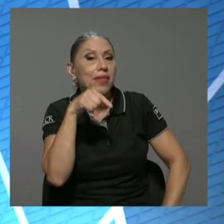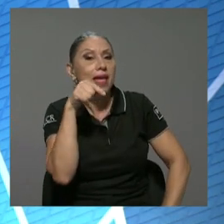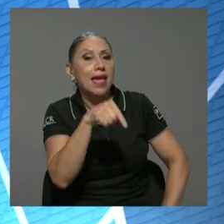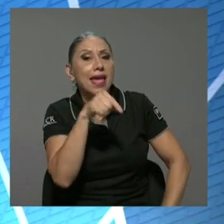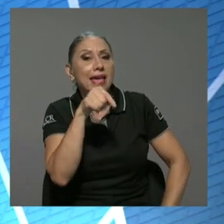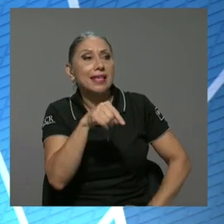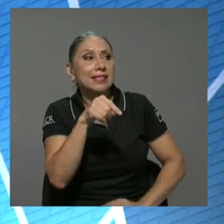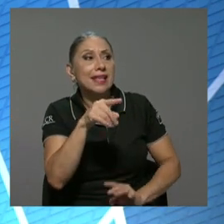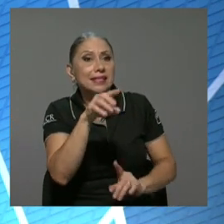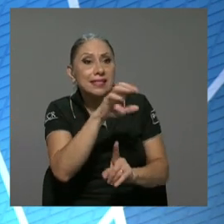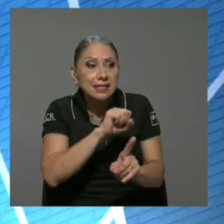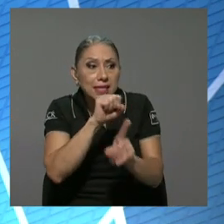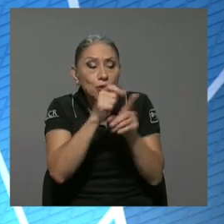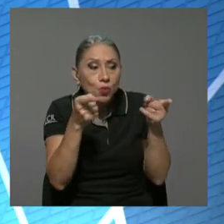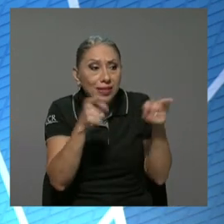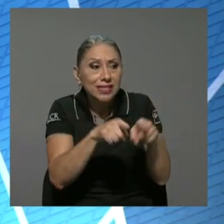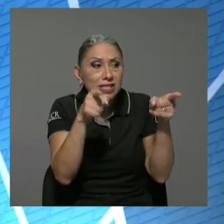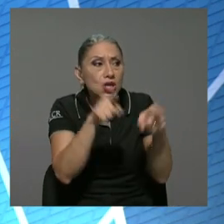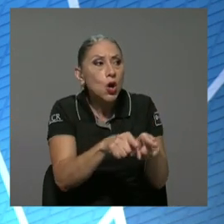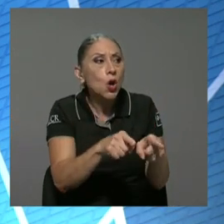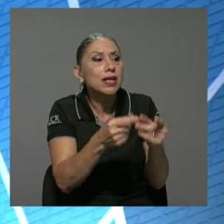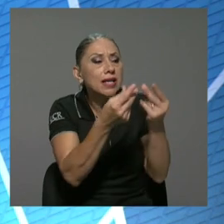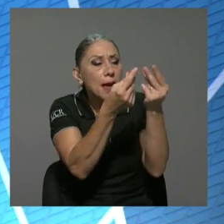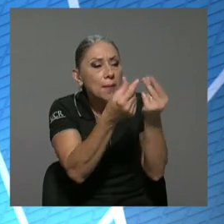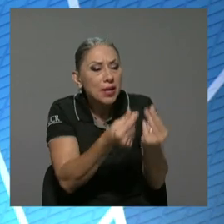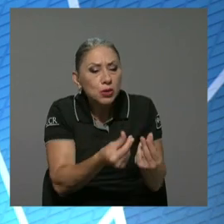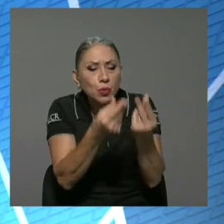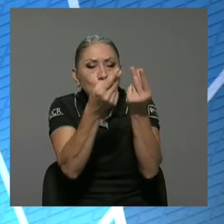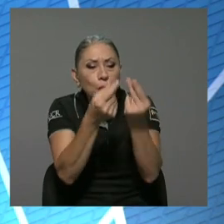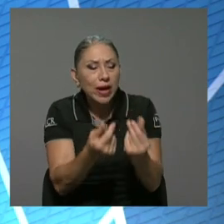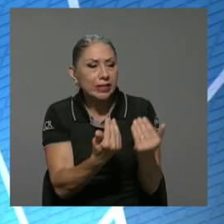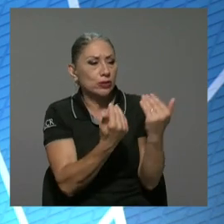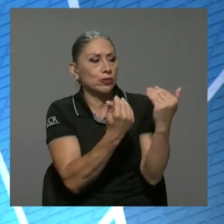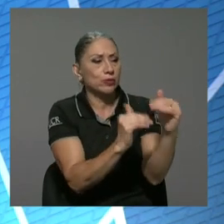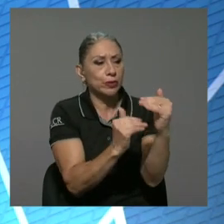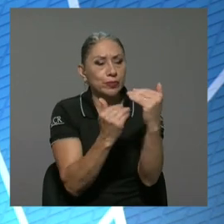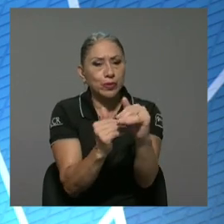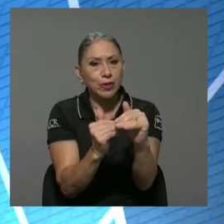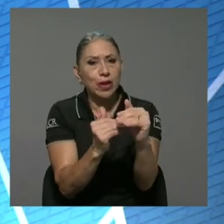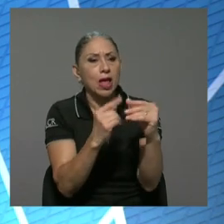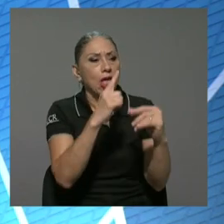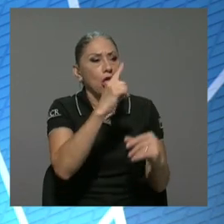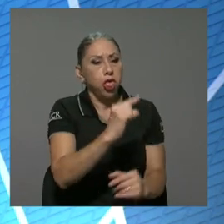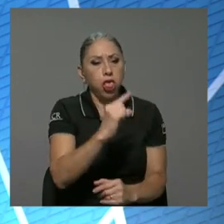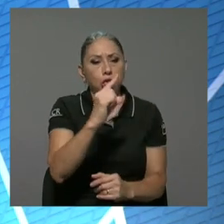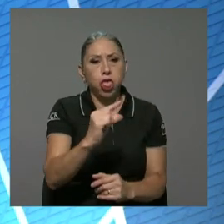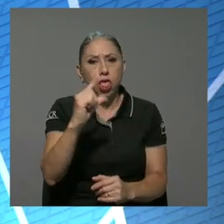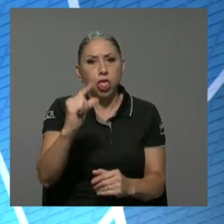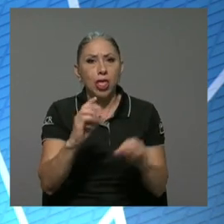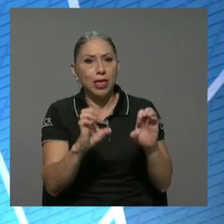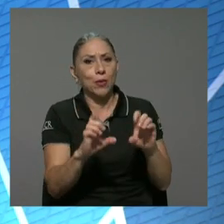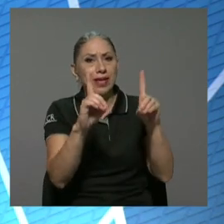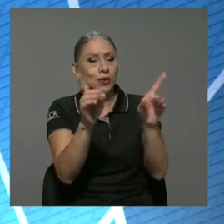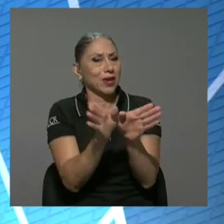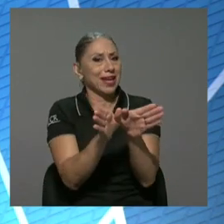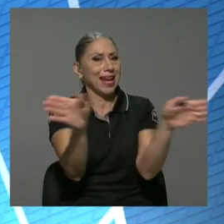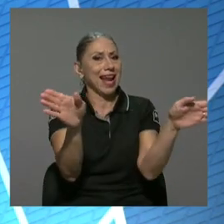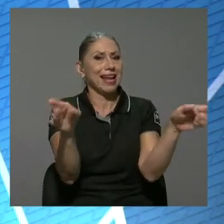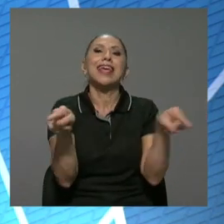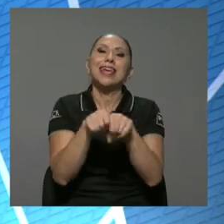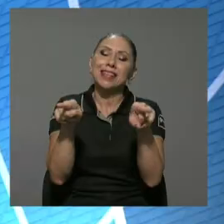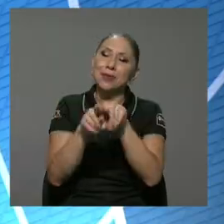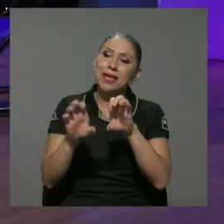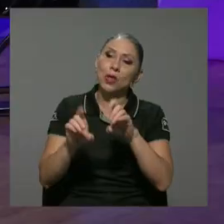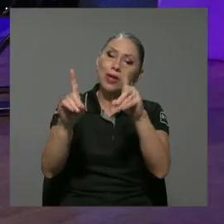de situaciones recortistas de presupuestos de la educación a nivel general y siendo específicos también de la educación